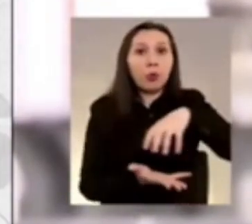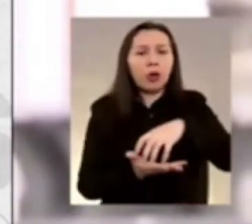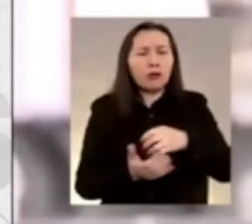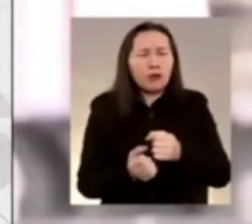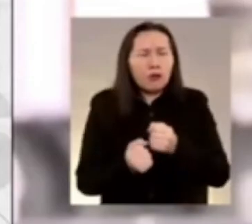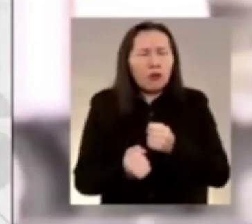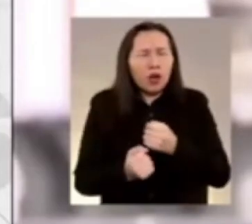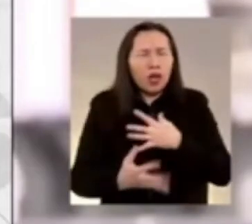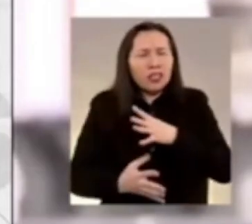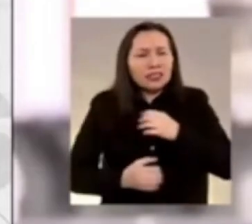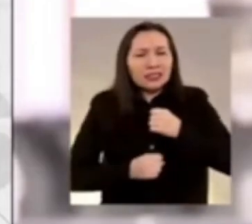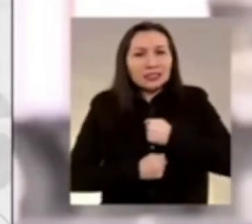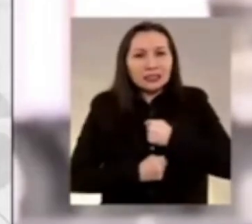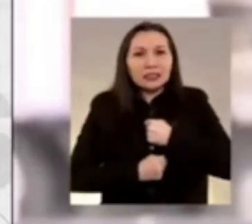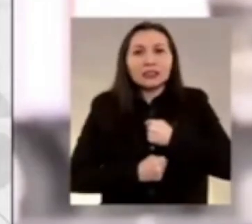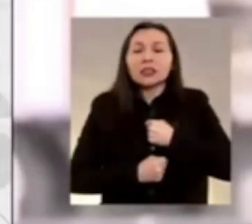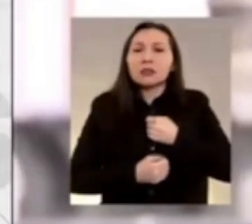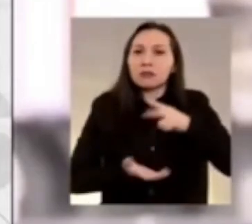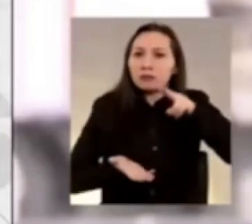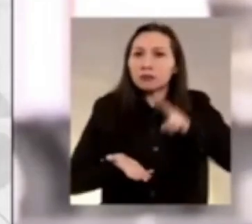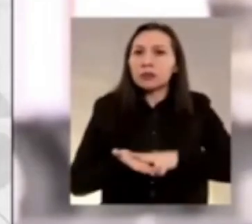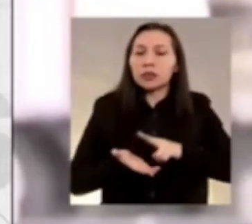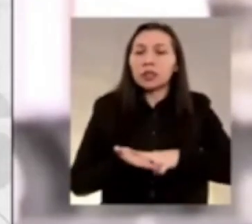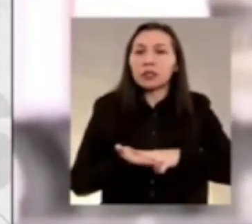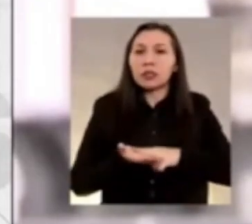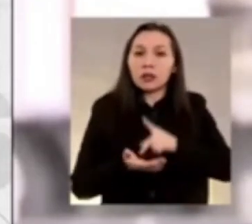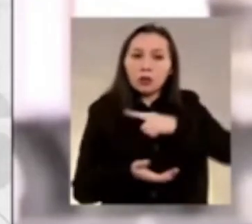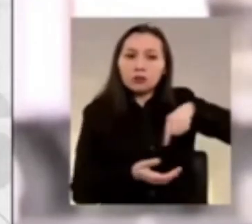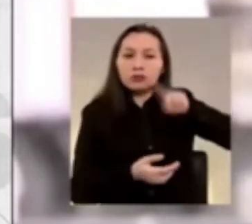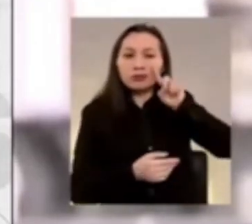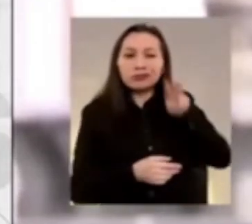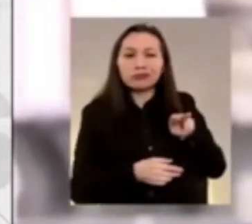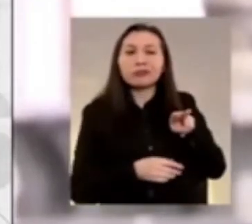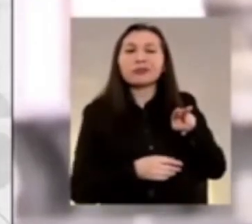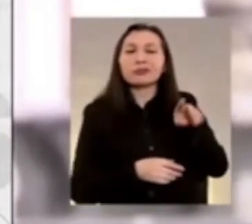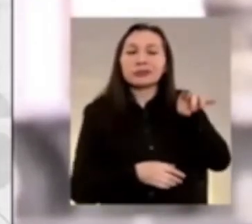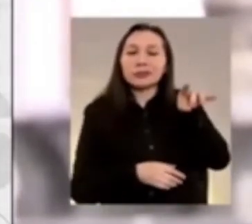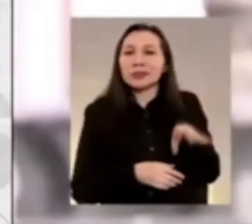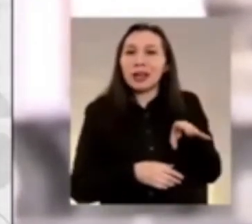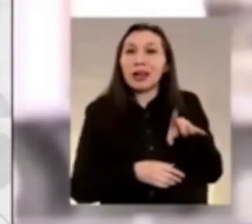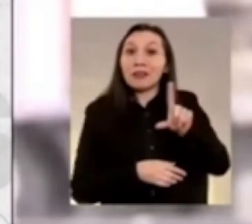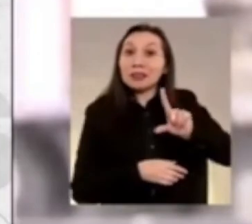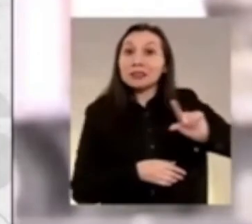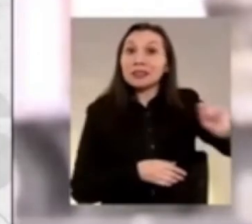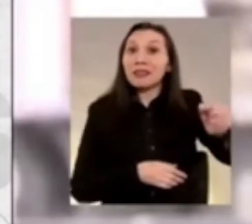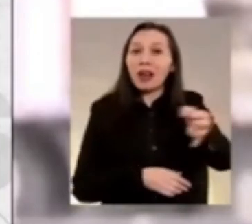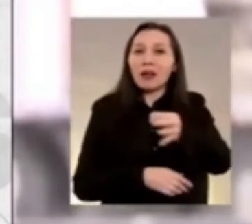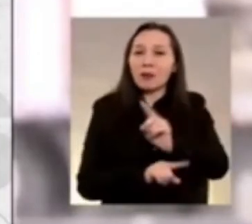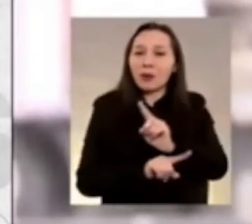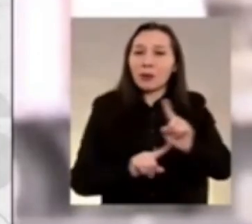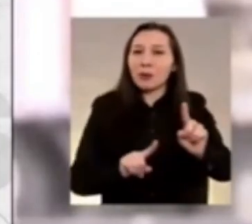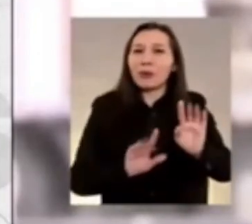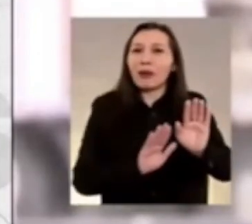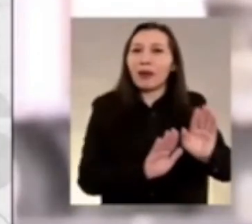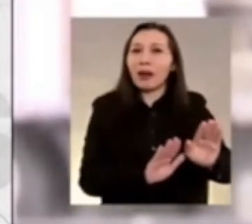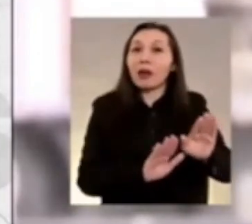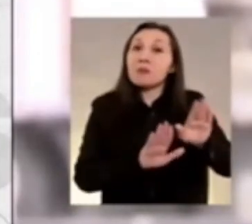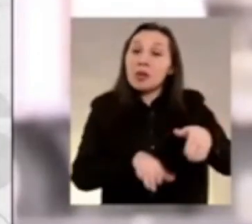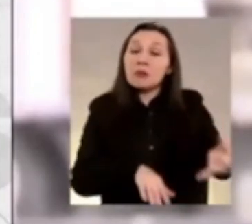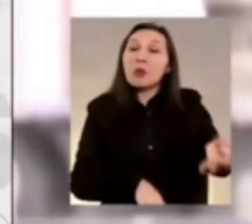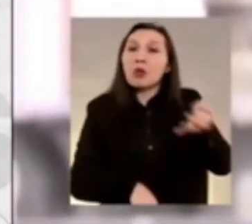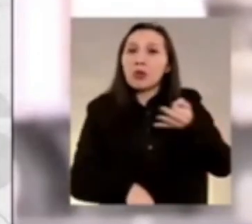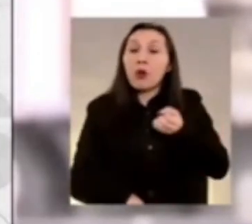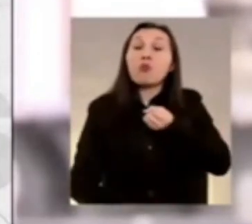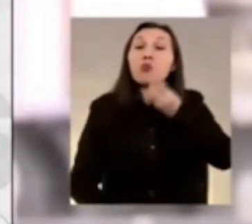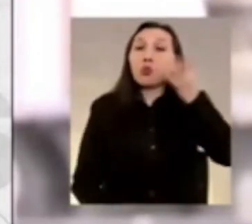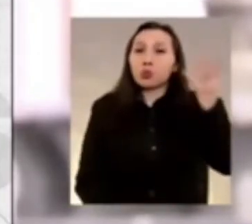tan fuerte en él, tan sincero, que nosotros sabíamos que no se iría del Palacio de la Moneda, como lo había dicho